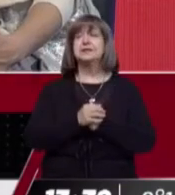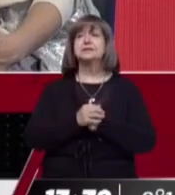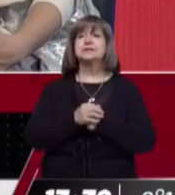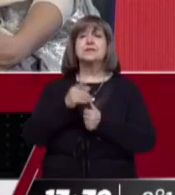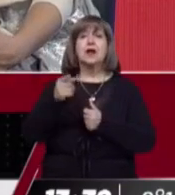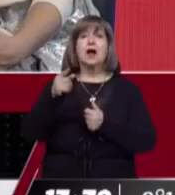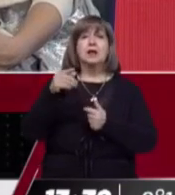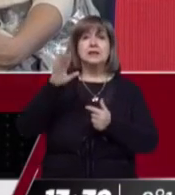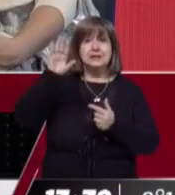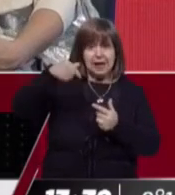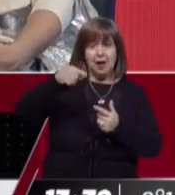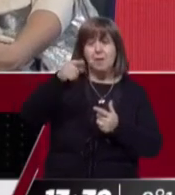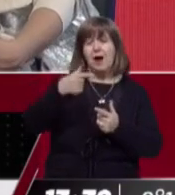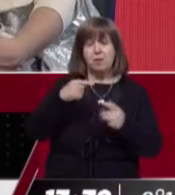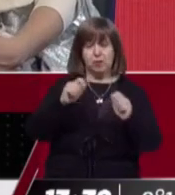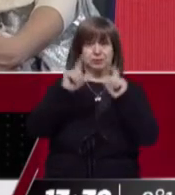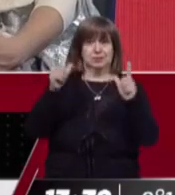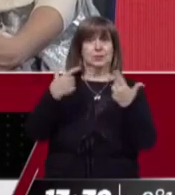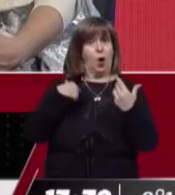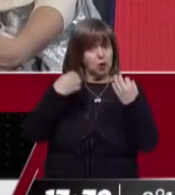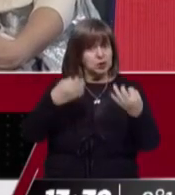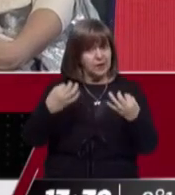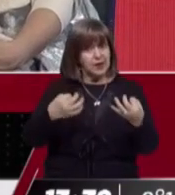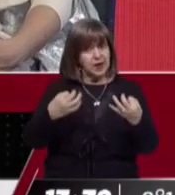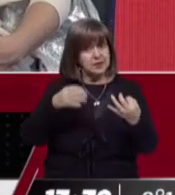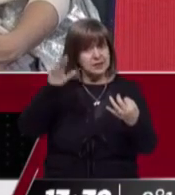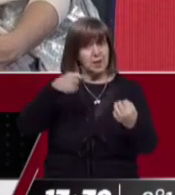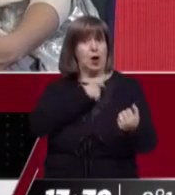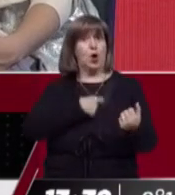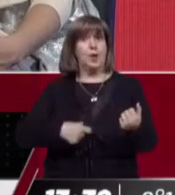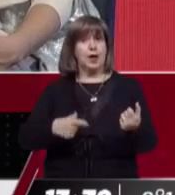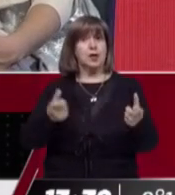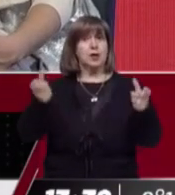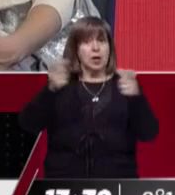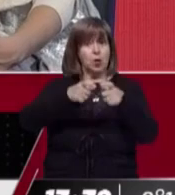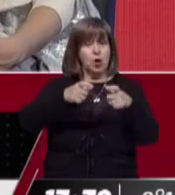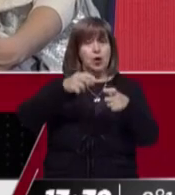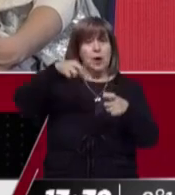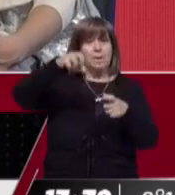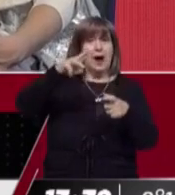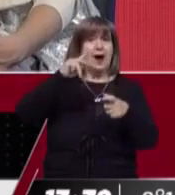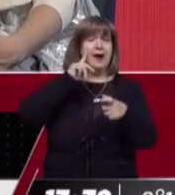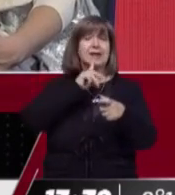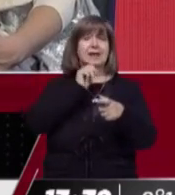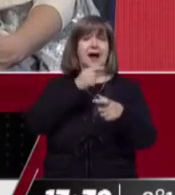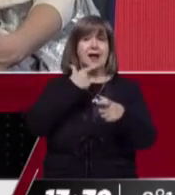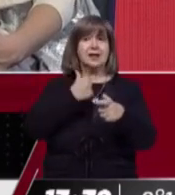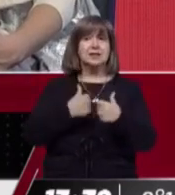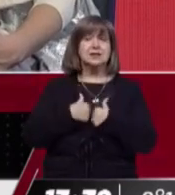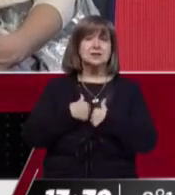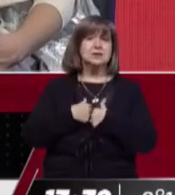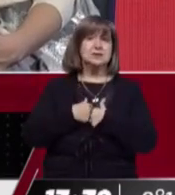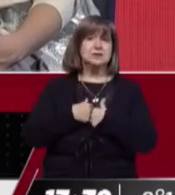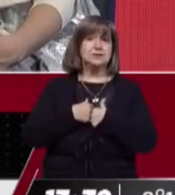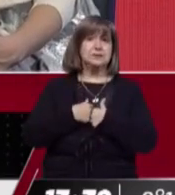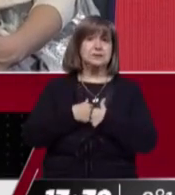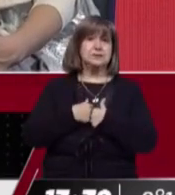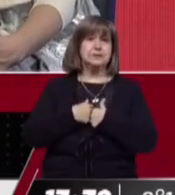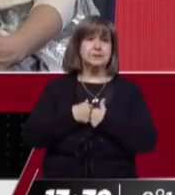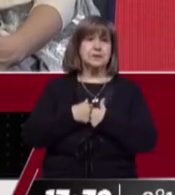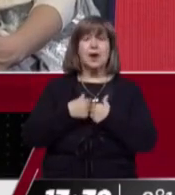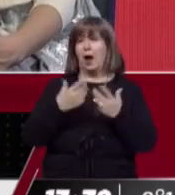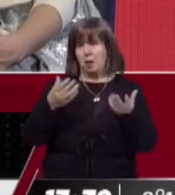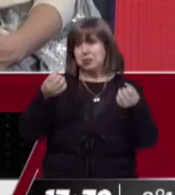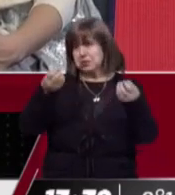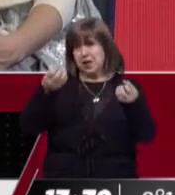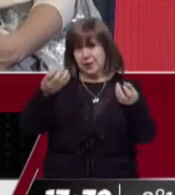muy bien esperaban este llamado paritaria está dentro de los tiempos Karina no no nos llama la atención que esté dentro de